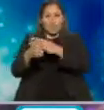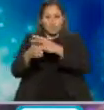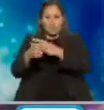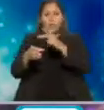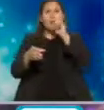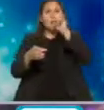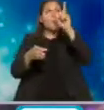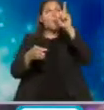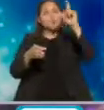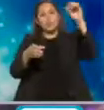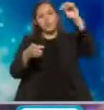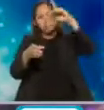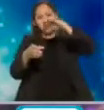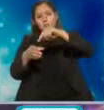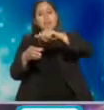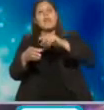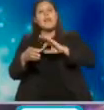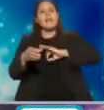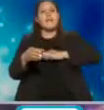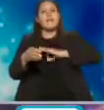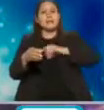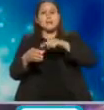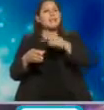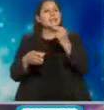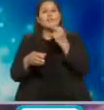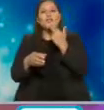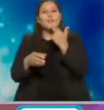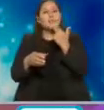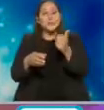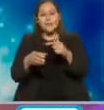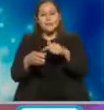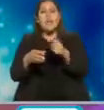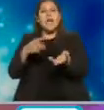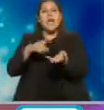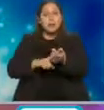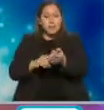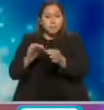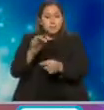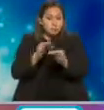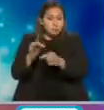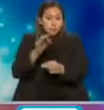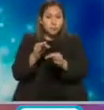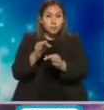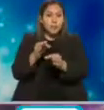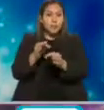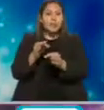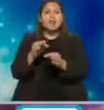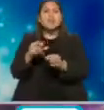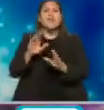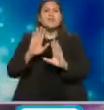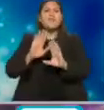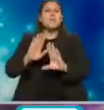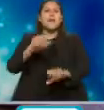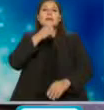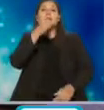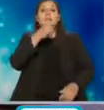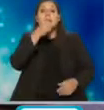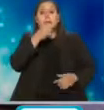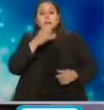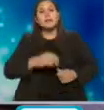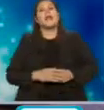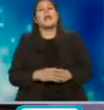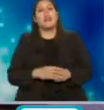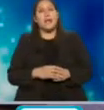la luz, se oxida, tiene unos procesos y modificaciones en su estructura molecular de tal manera que se arrancia. Entonces